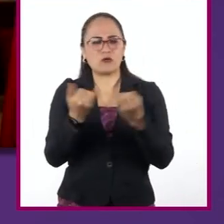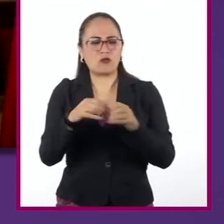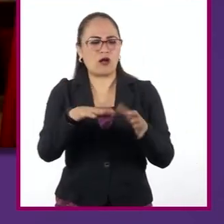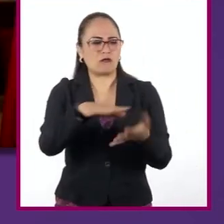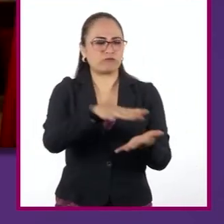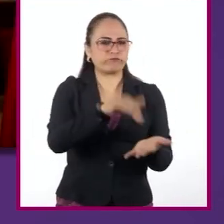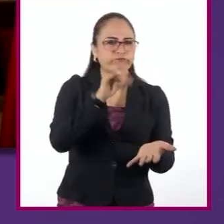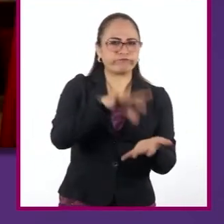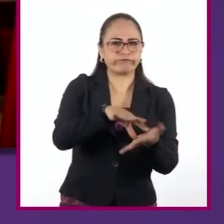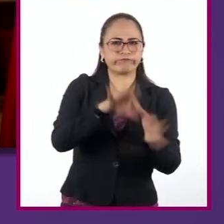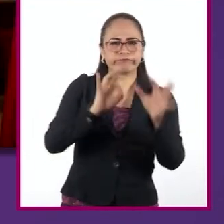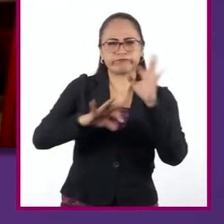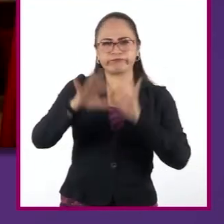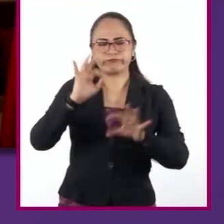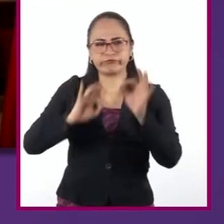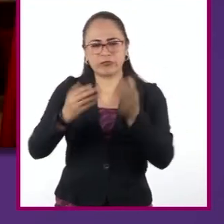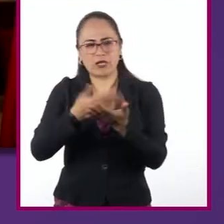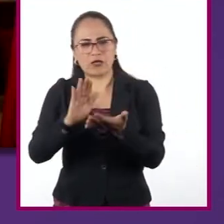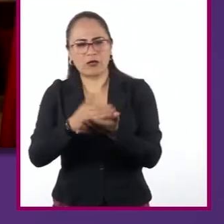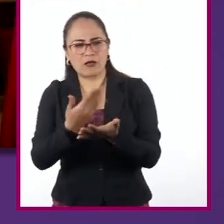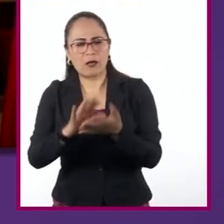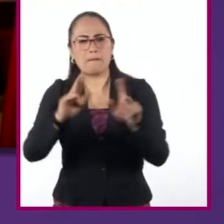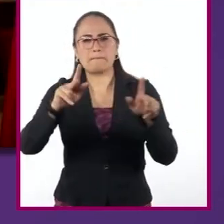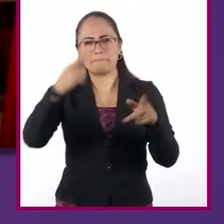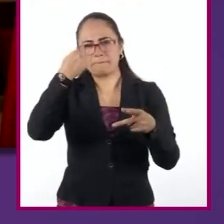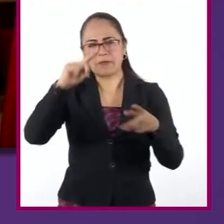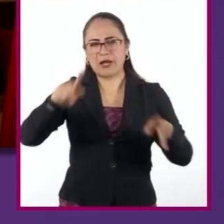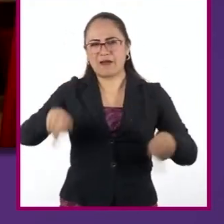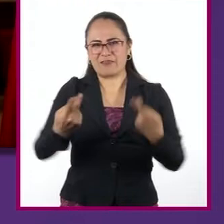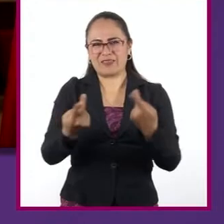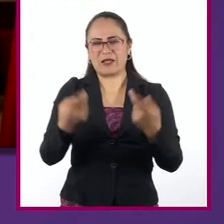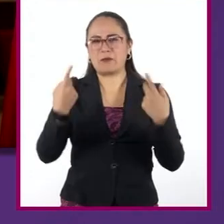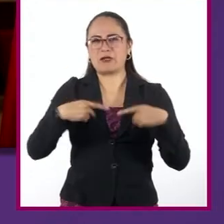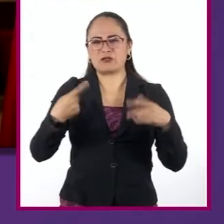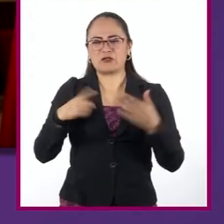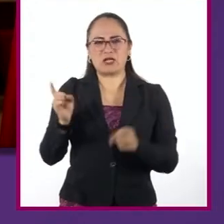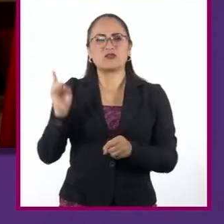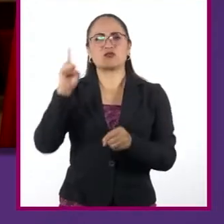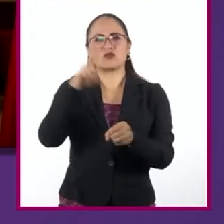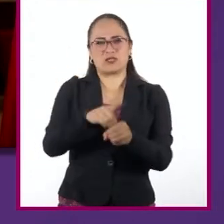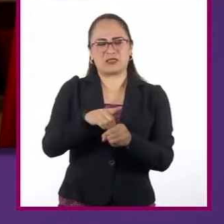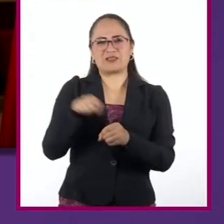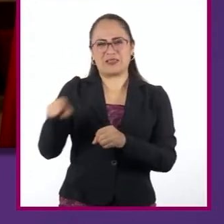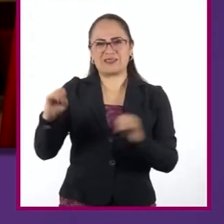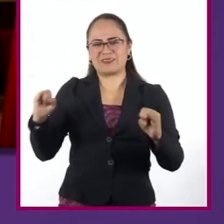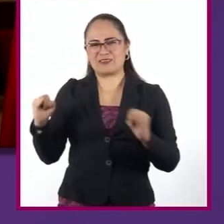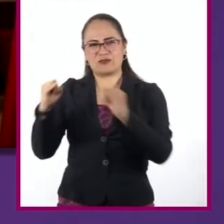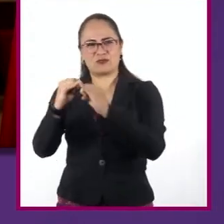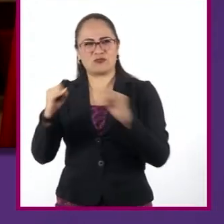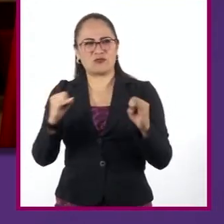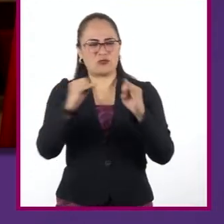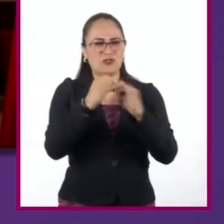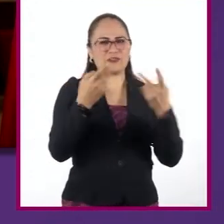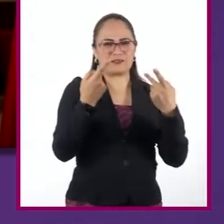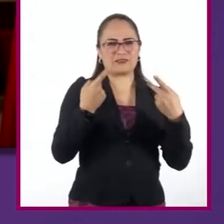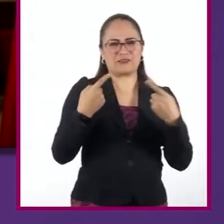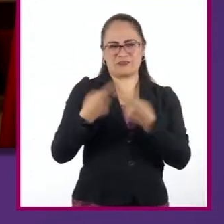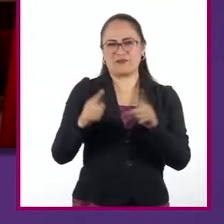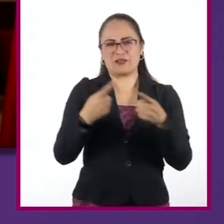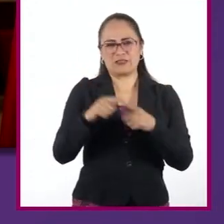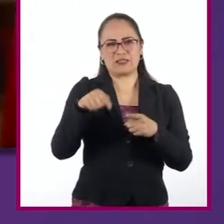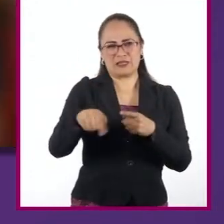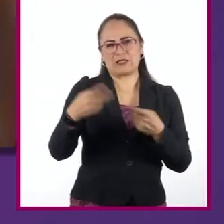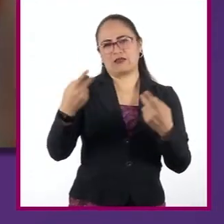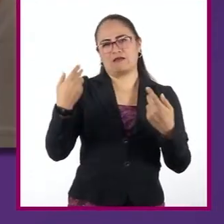clasificación y en muchas ocasiones a las ventas de los donativos que hacen las diferentes instituciones o personas para ayudar al